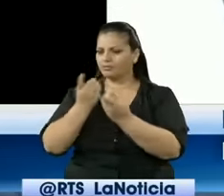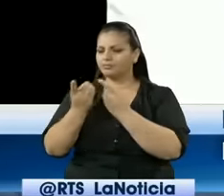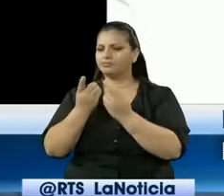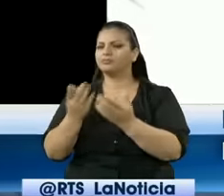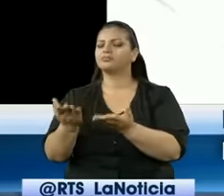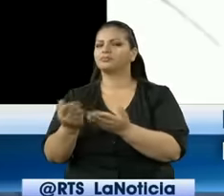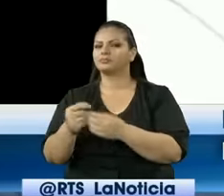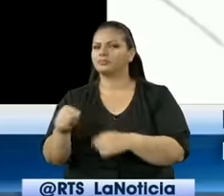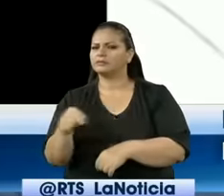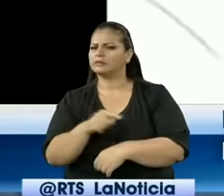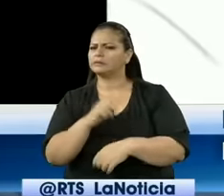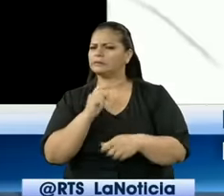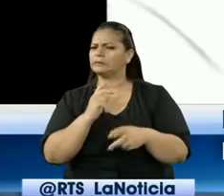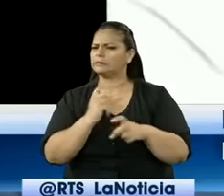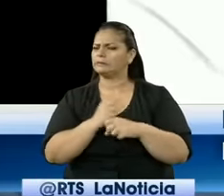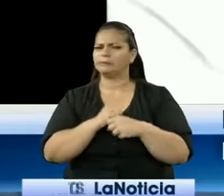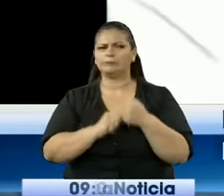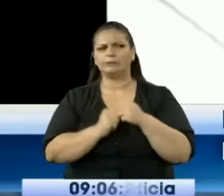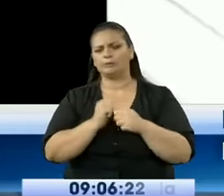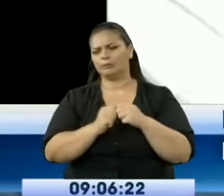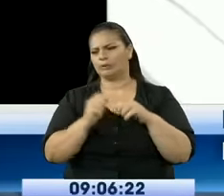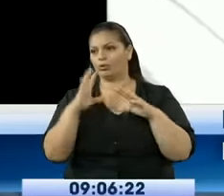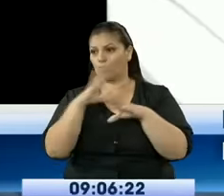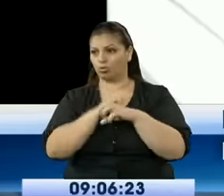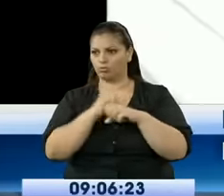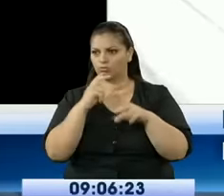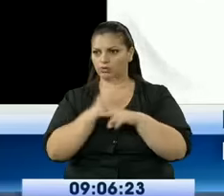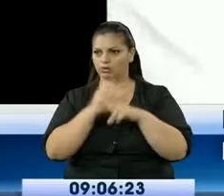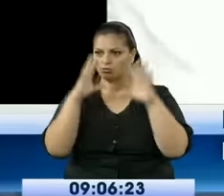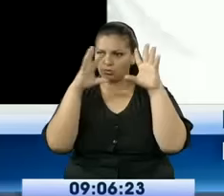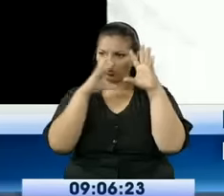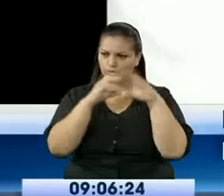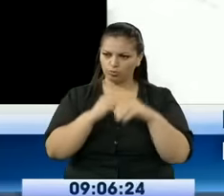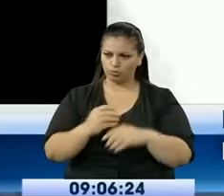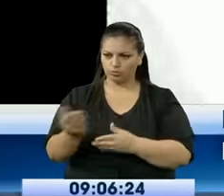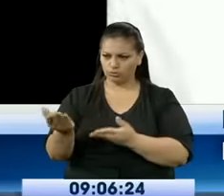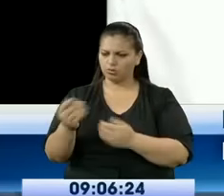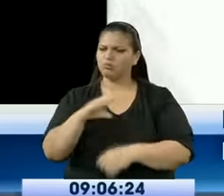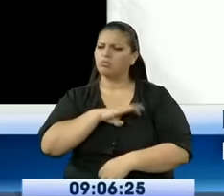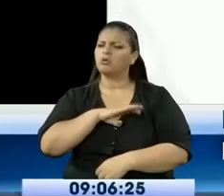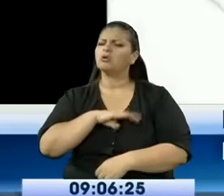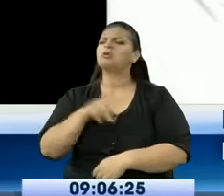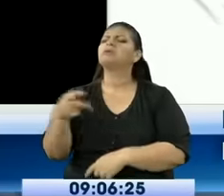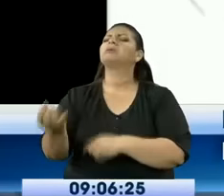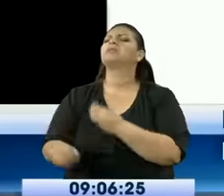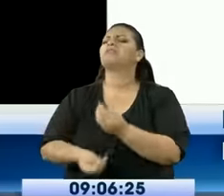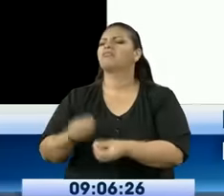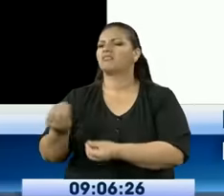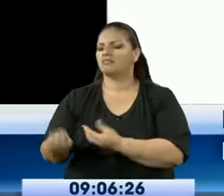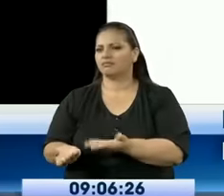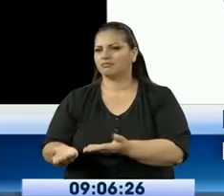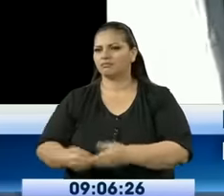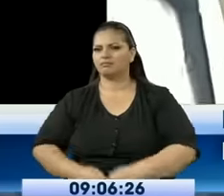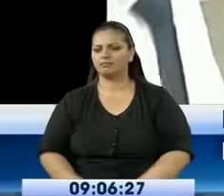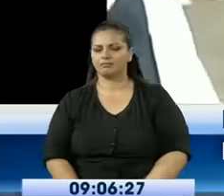está demasiado oscuro el sector, pero la Policía Nacional toma los correctivos, hace algo al respecto, tengo